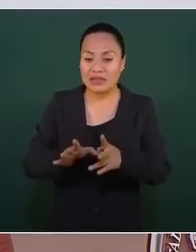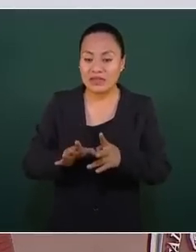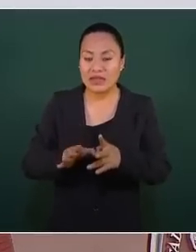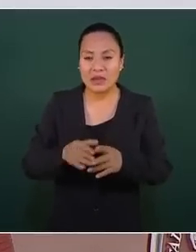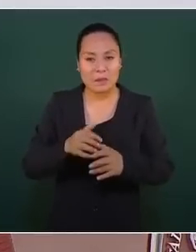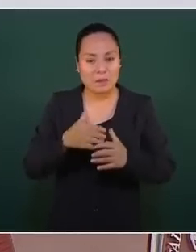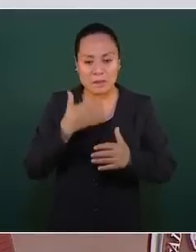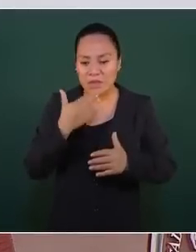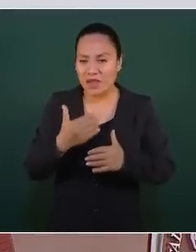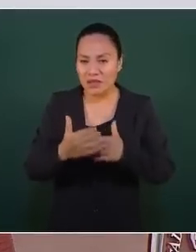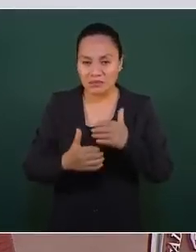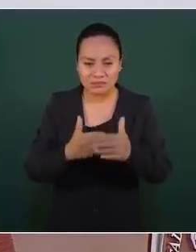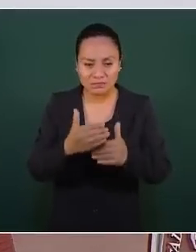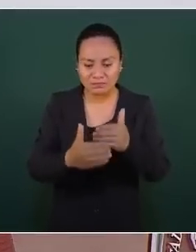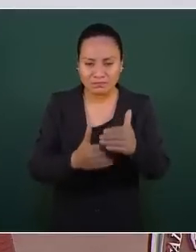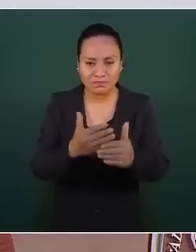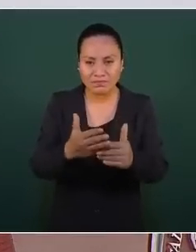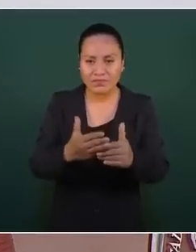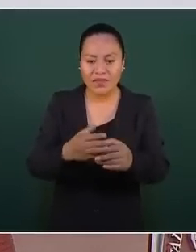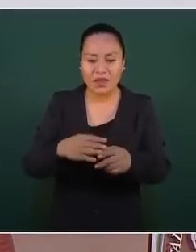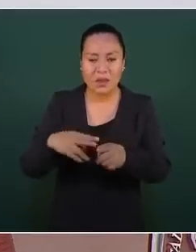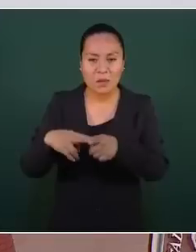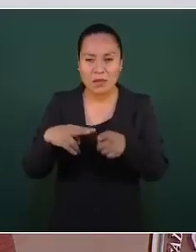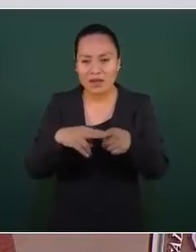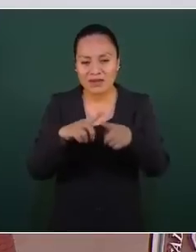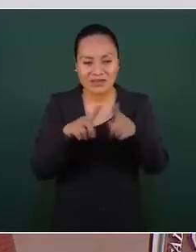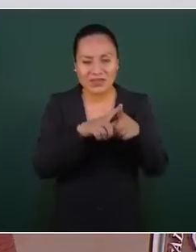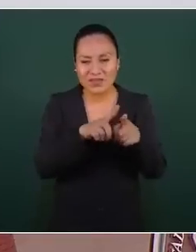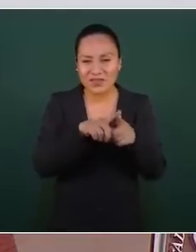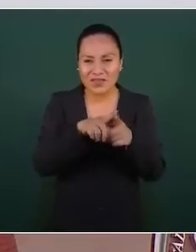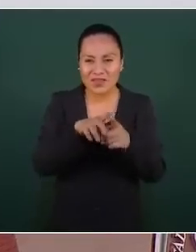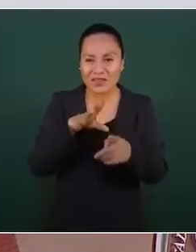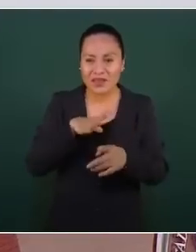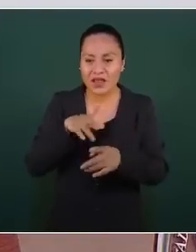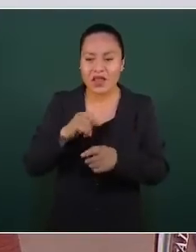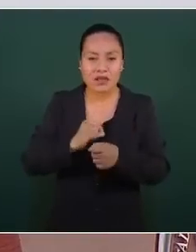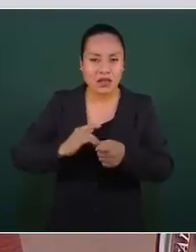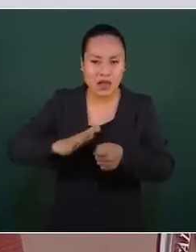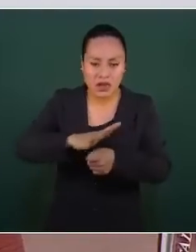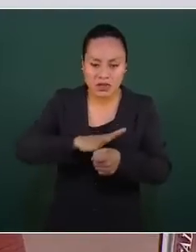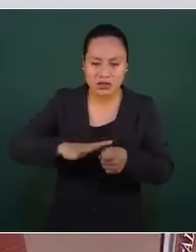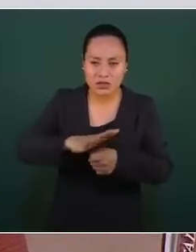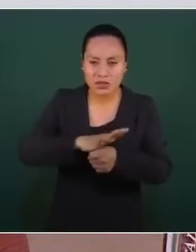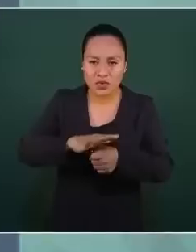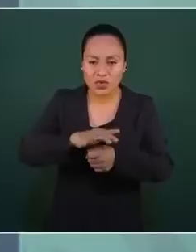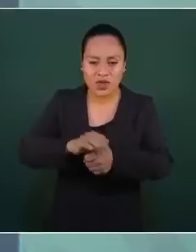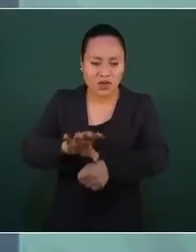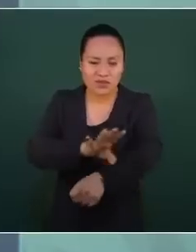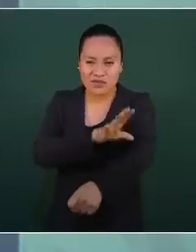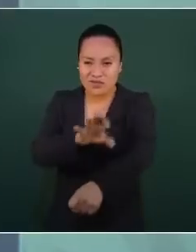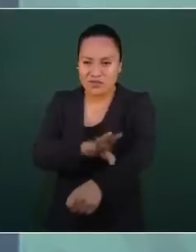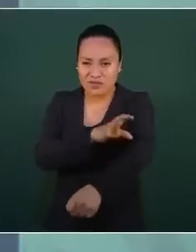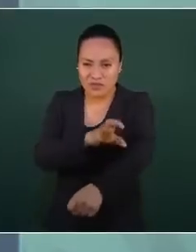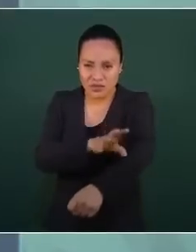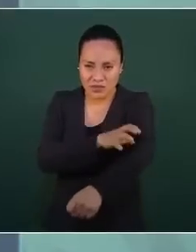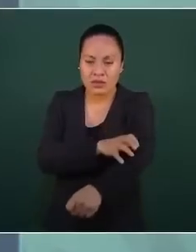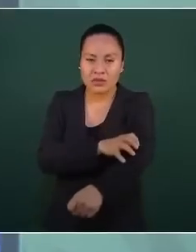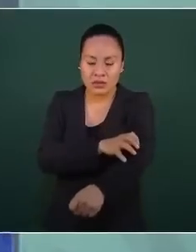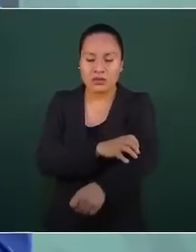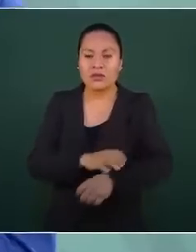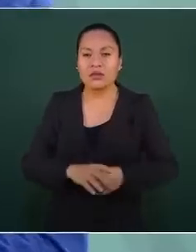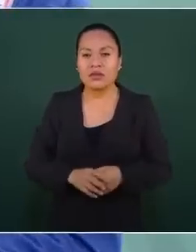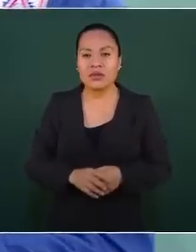parques industriales en el Istmo, y que ya para entonces vamos a estar